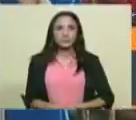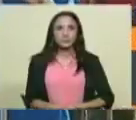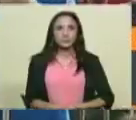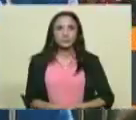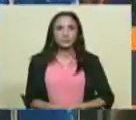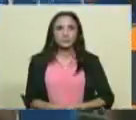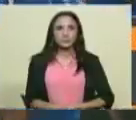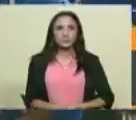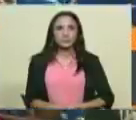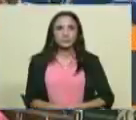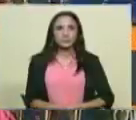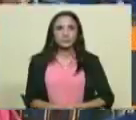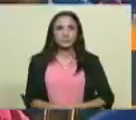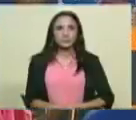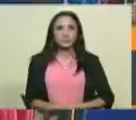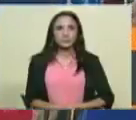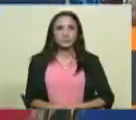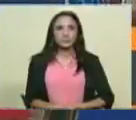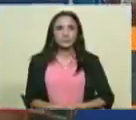Bueno, yo